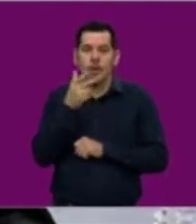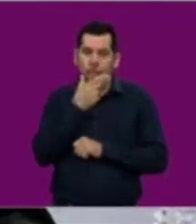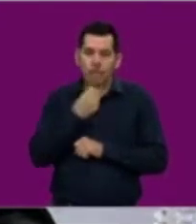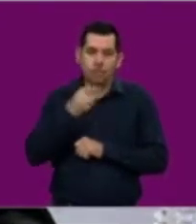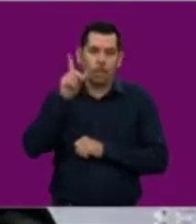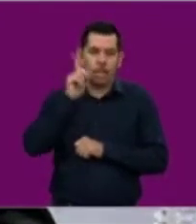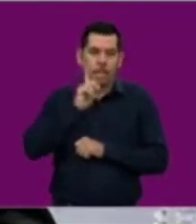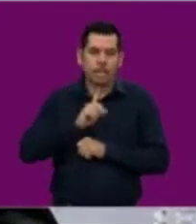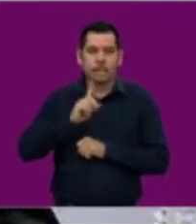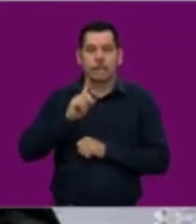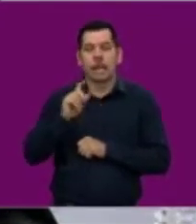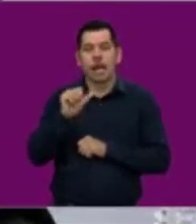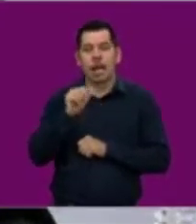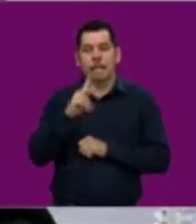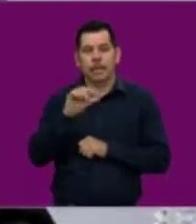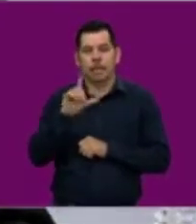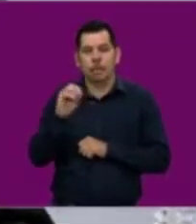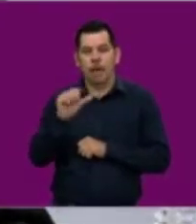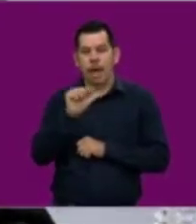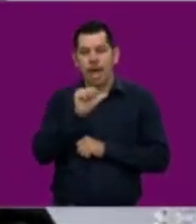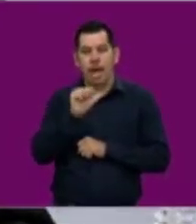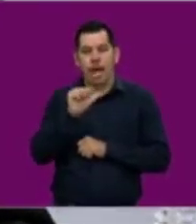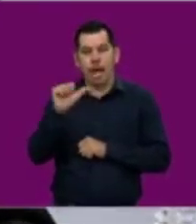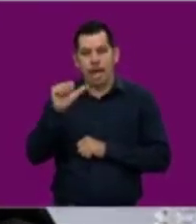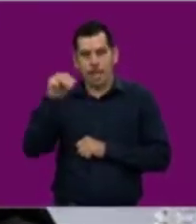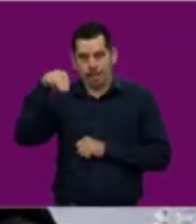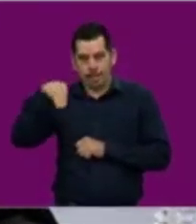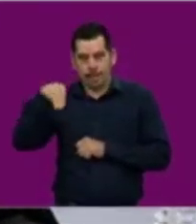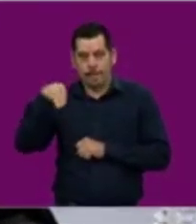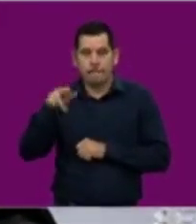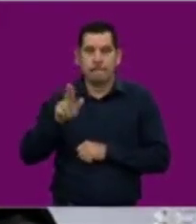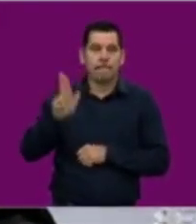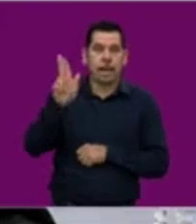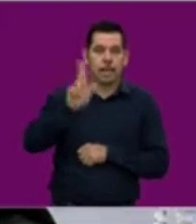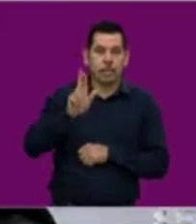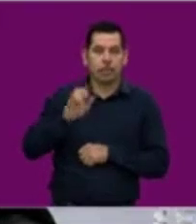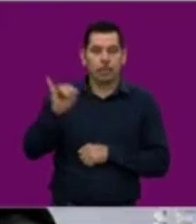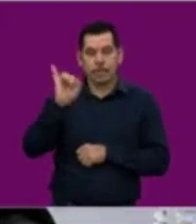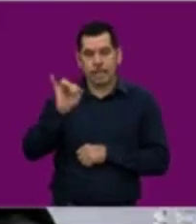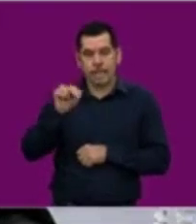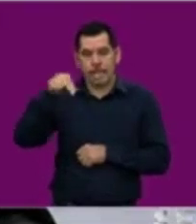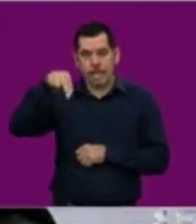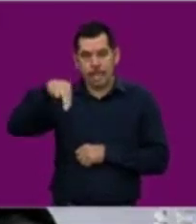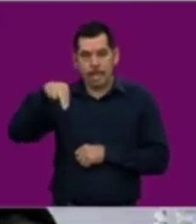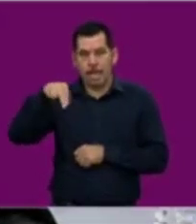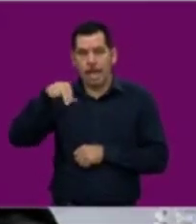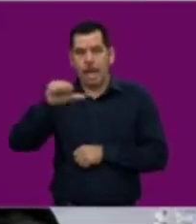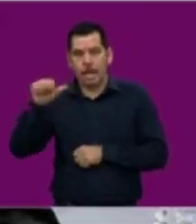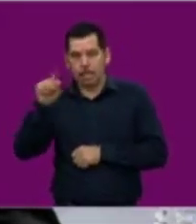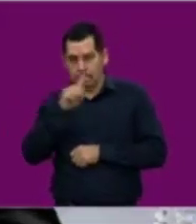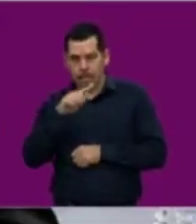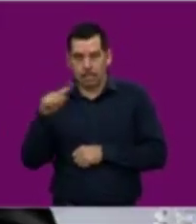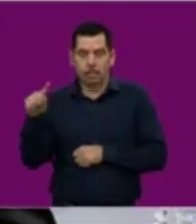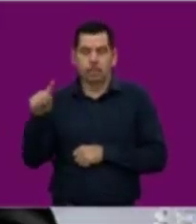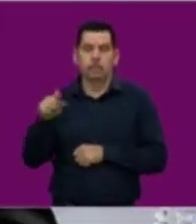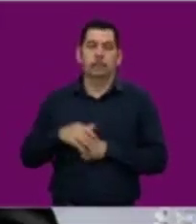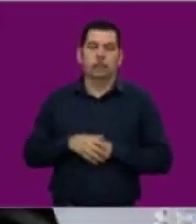a la m mientras que martes y jueves de la n a las et